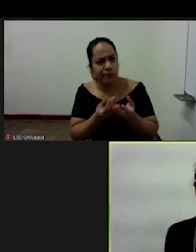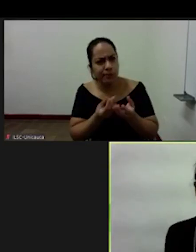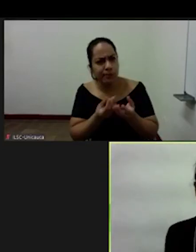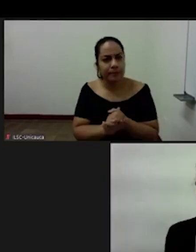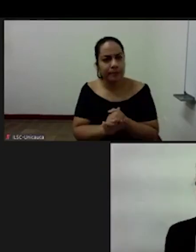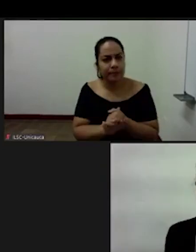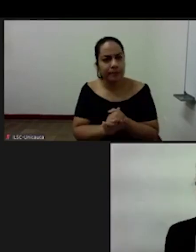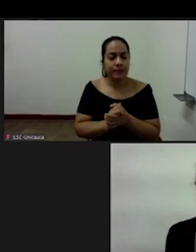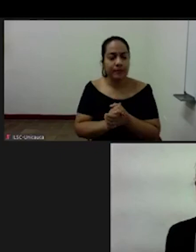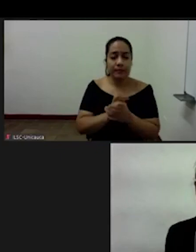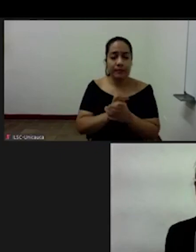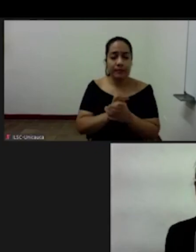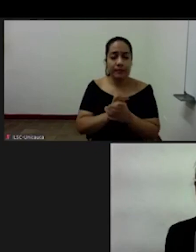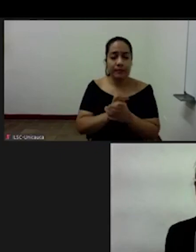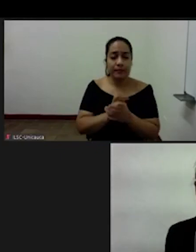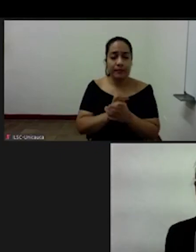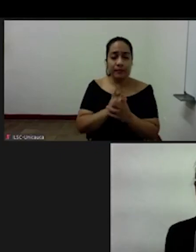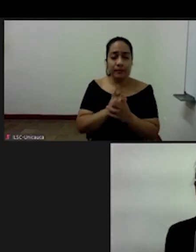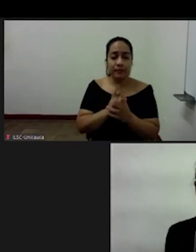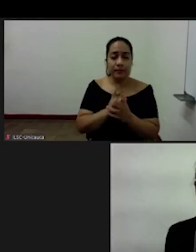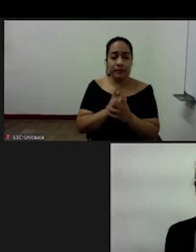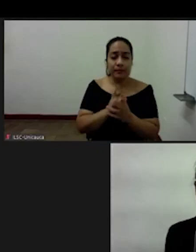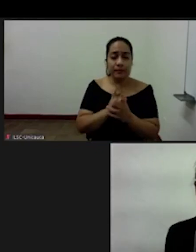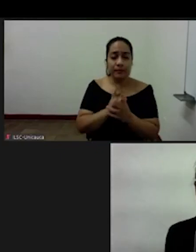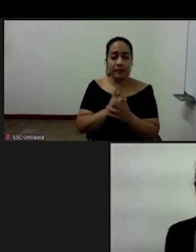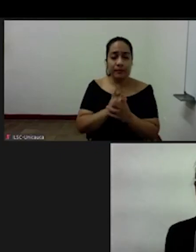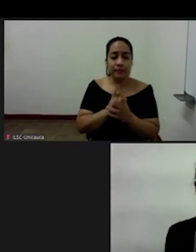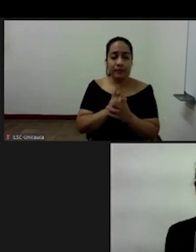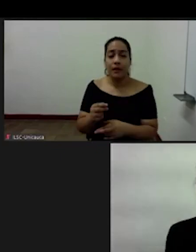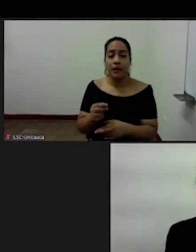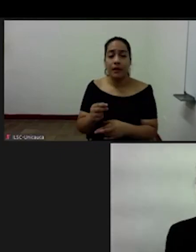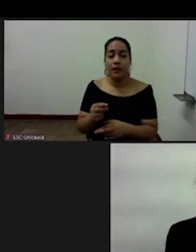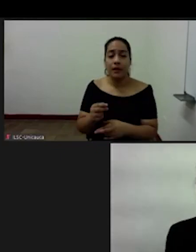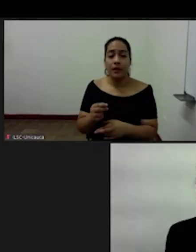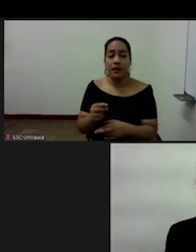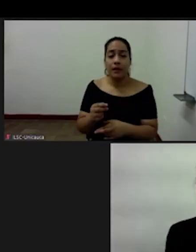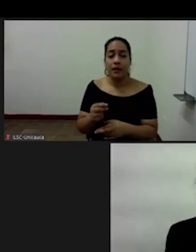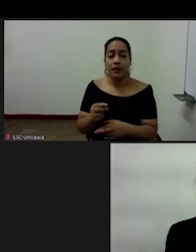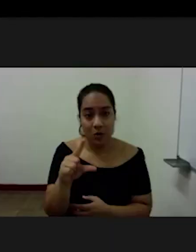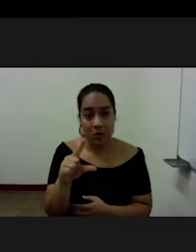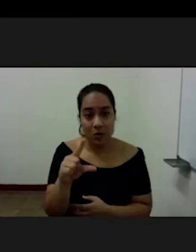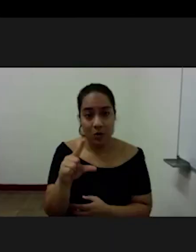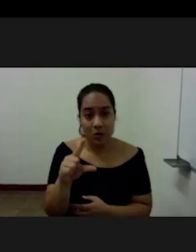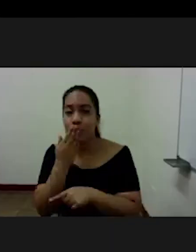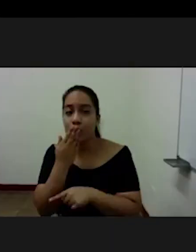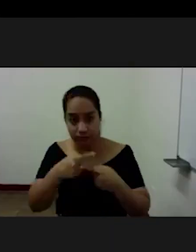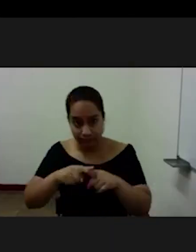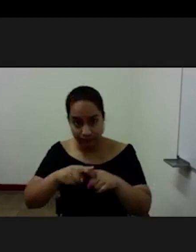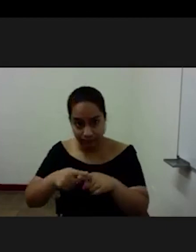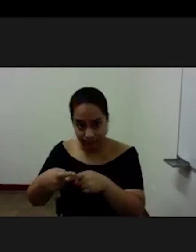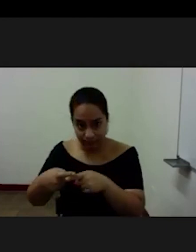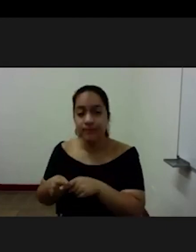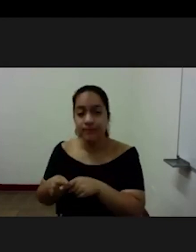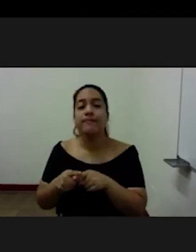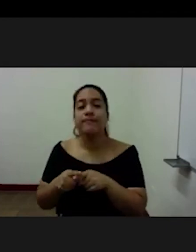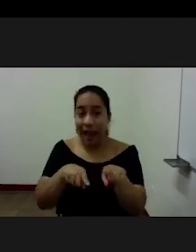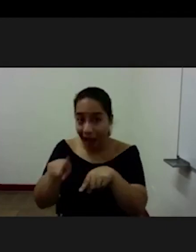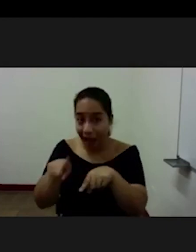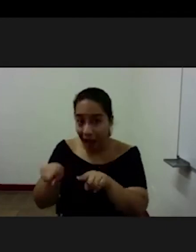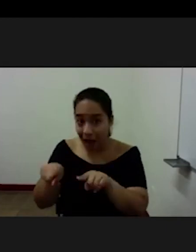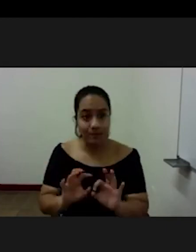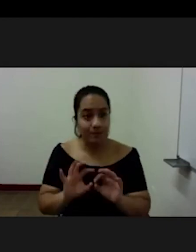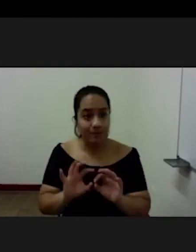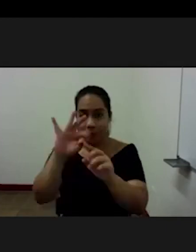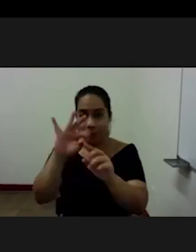Para responder a la pregunta de Michael, en algunas comunidades el tejer sí es un exclusivo de la